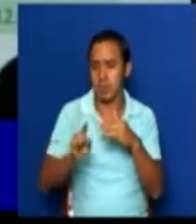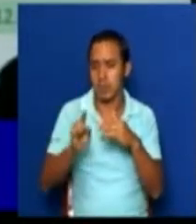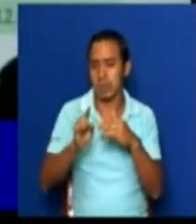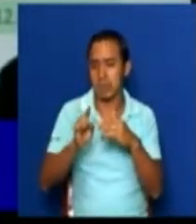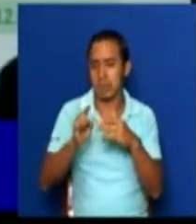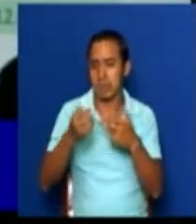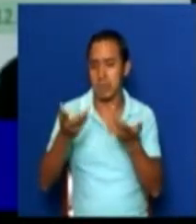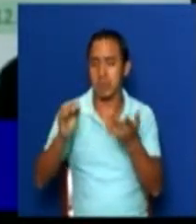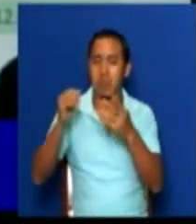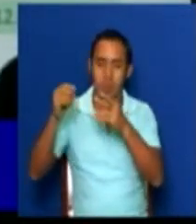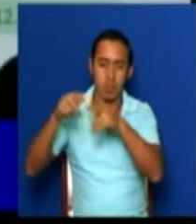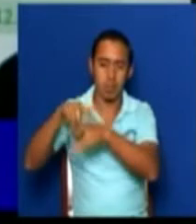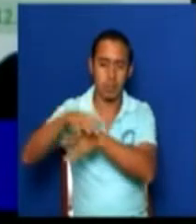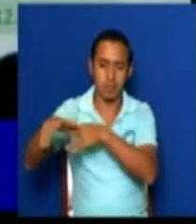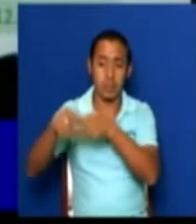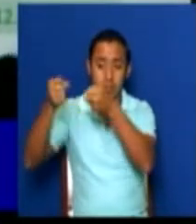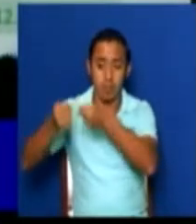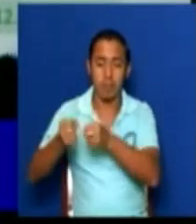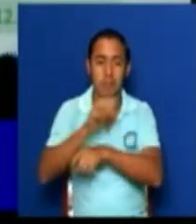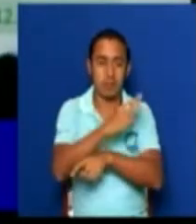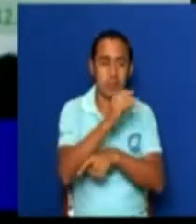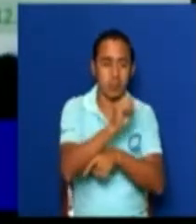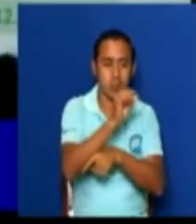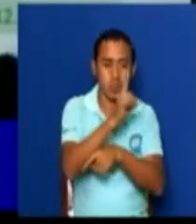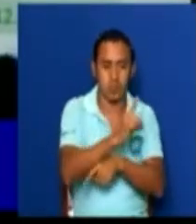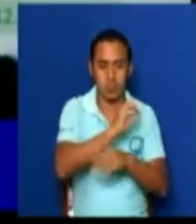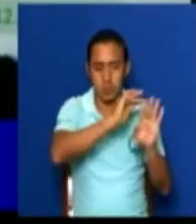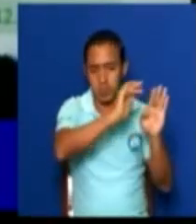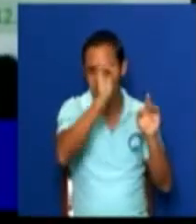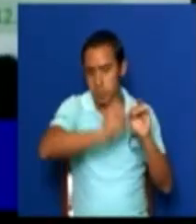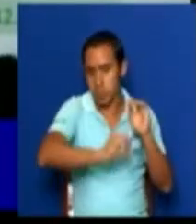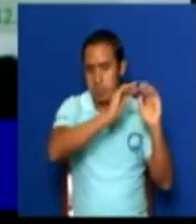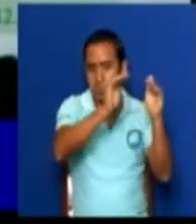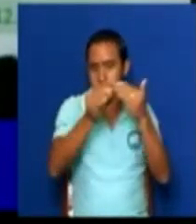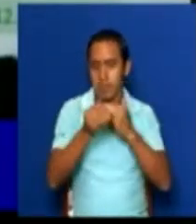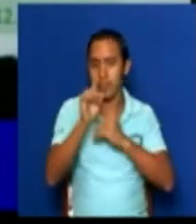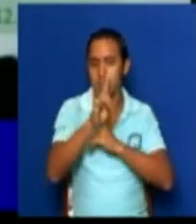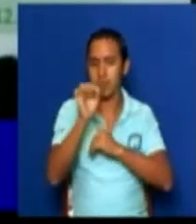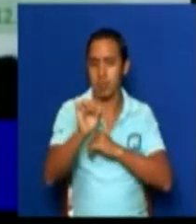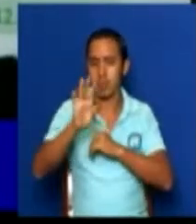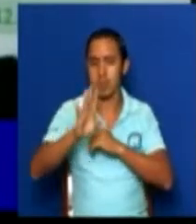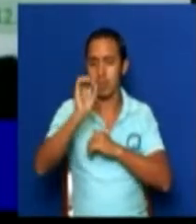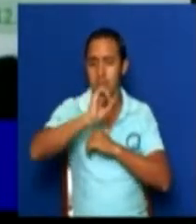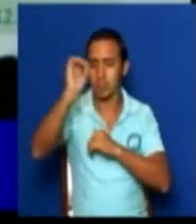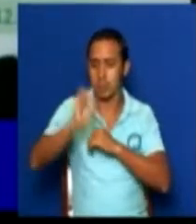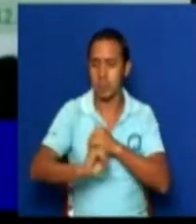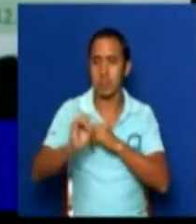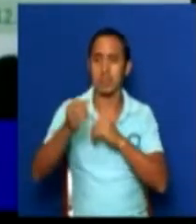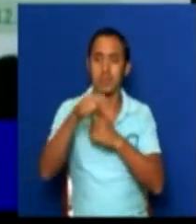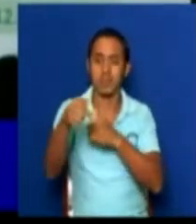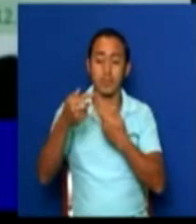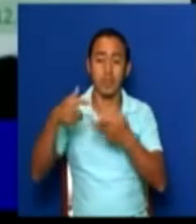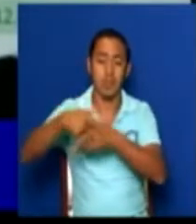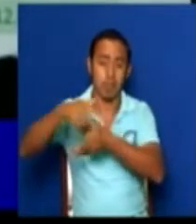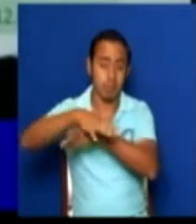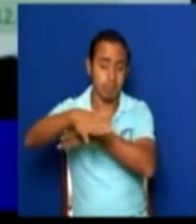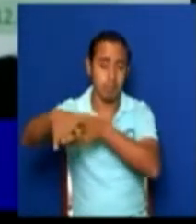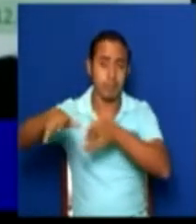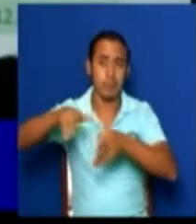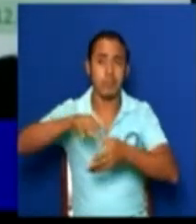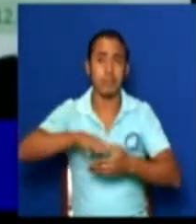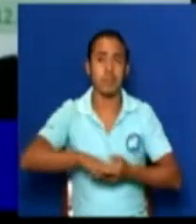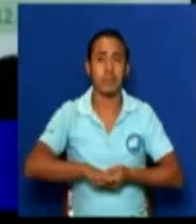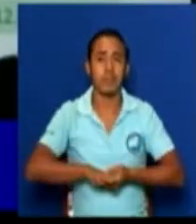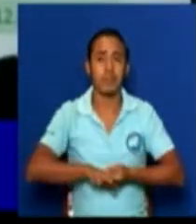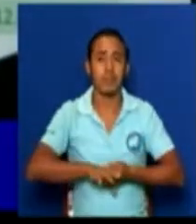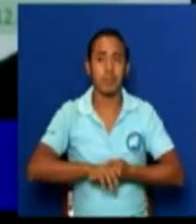pero en las mujeres apenas un 3.1% en lo urbano y un 1.4% en lo rural.